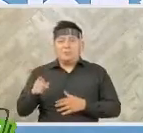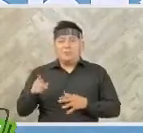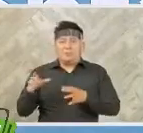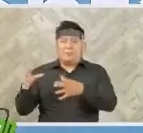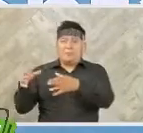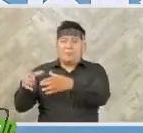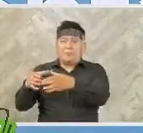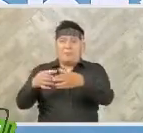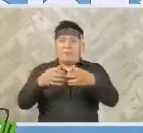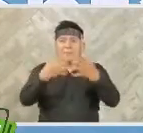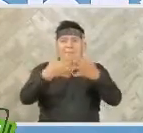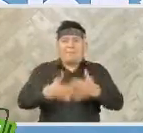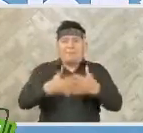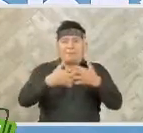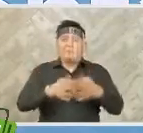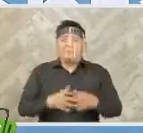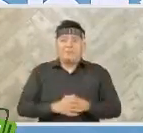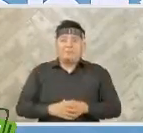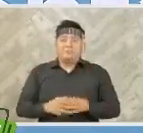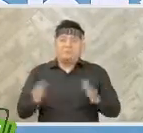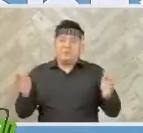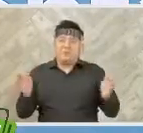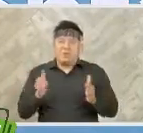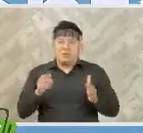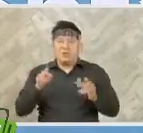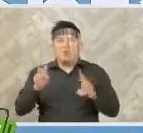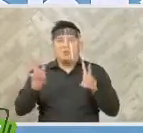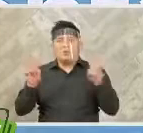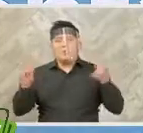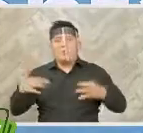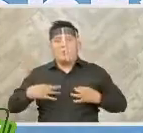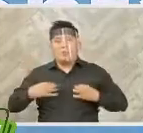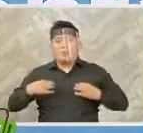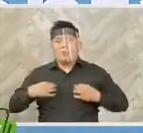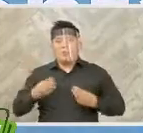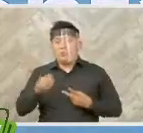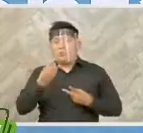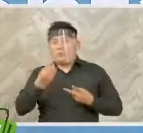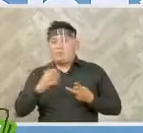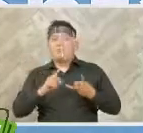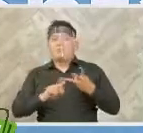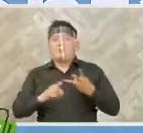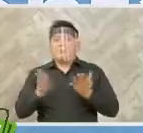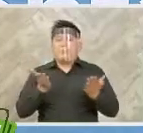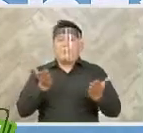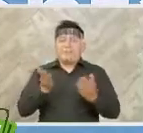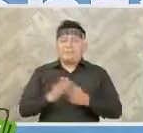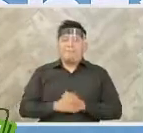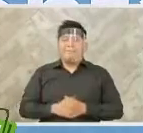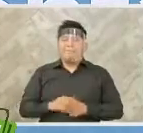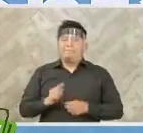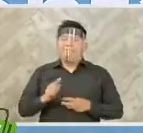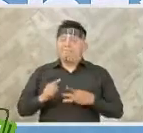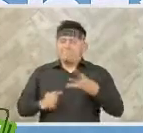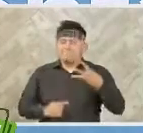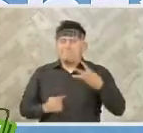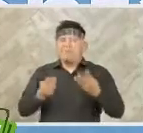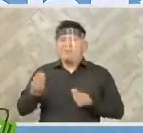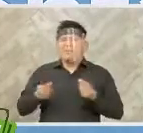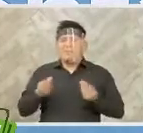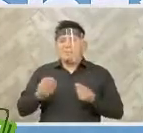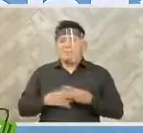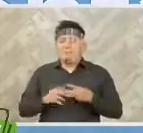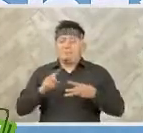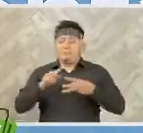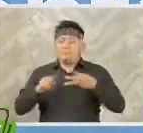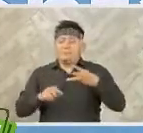productivas de nuestra ciudad, entre los que estaba el sector moda, estaba el sector de alimentos y el sector de servicios. ¿Qué hicimos ahí? Tenía tres partes